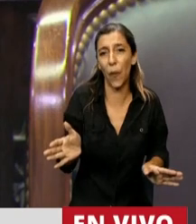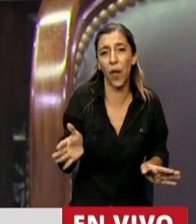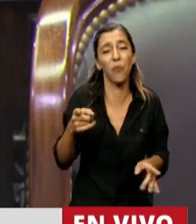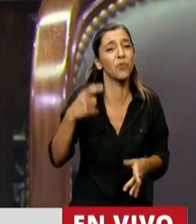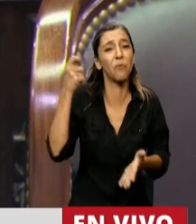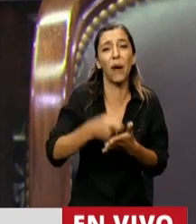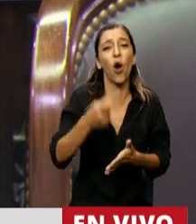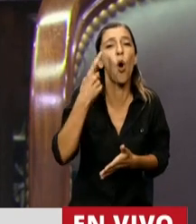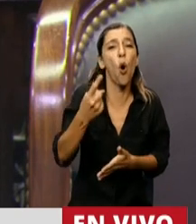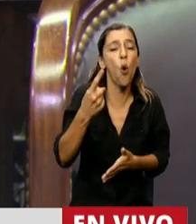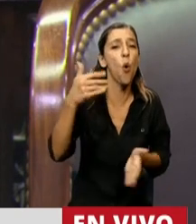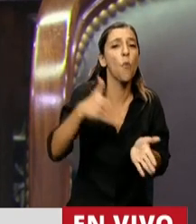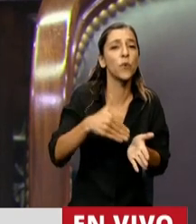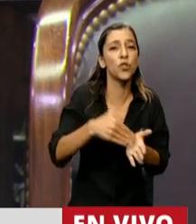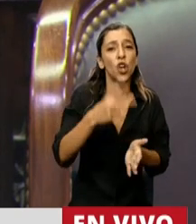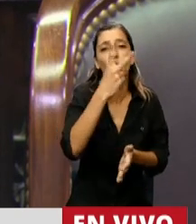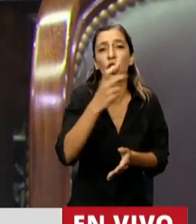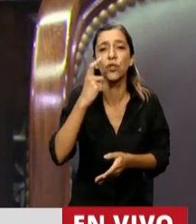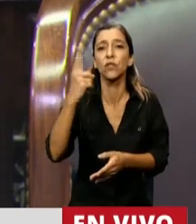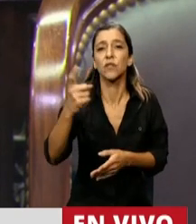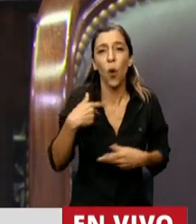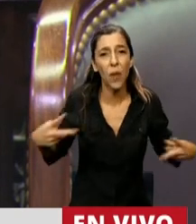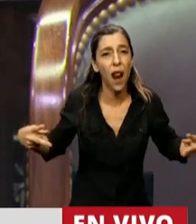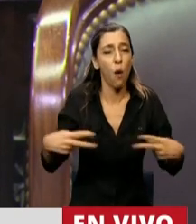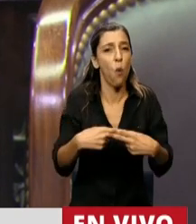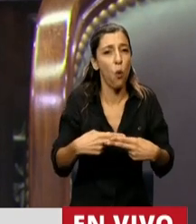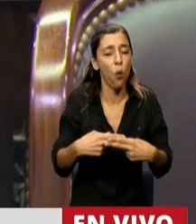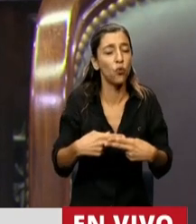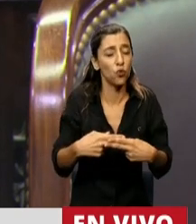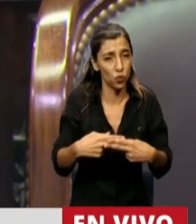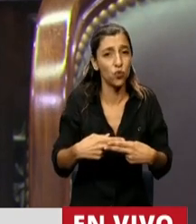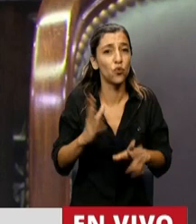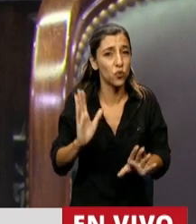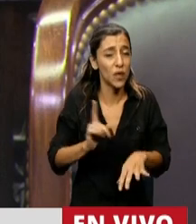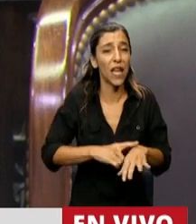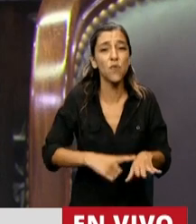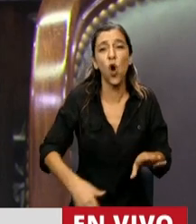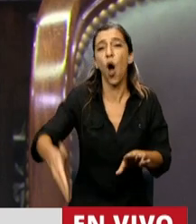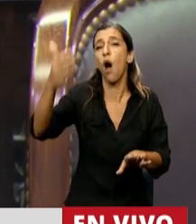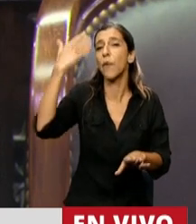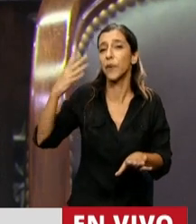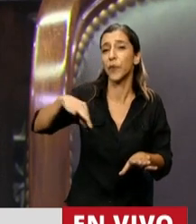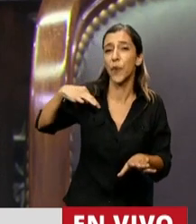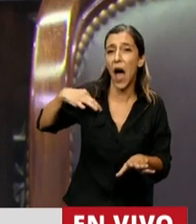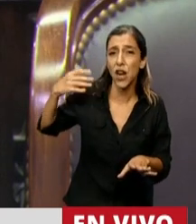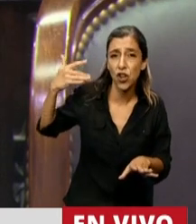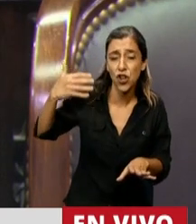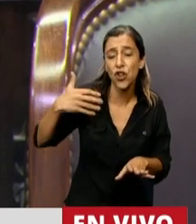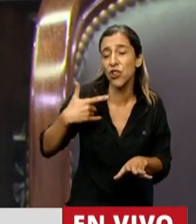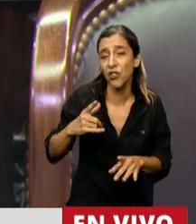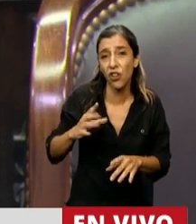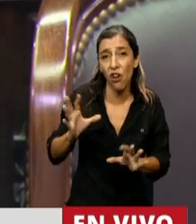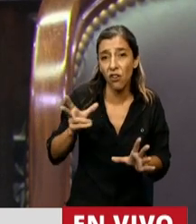1.200.000 ajustes que no se habían hecho durante todos los años que